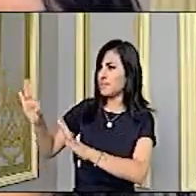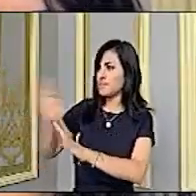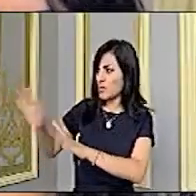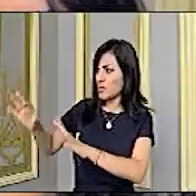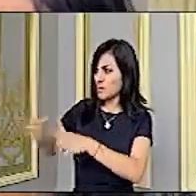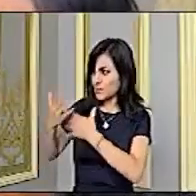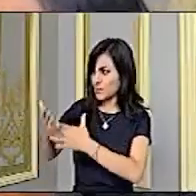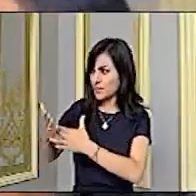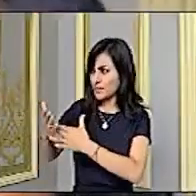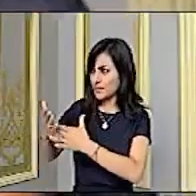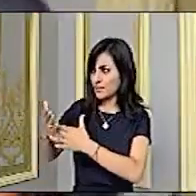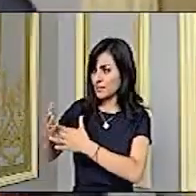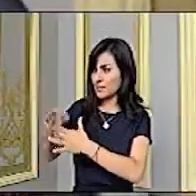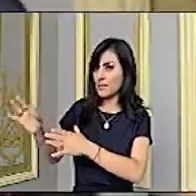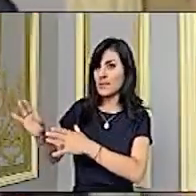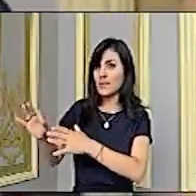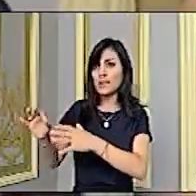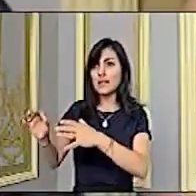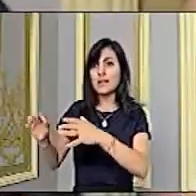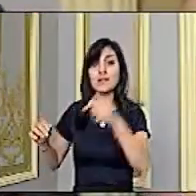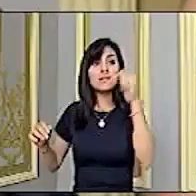No se puede en este recinto.